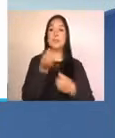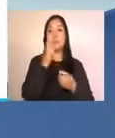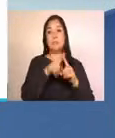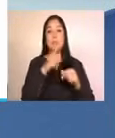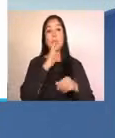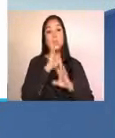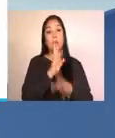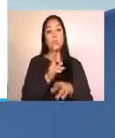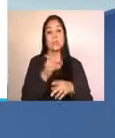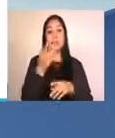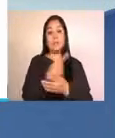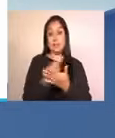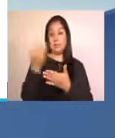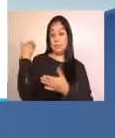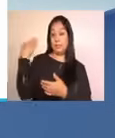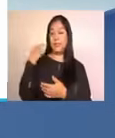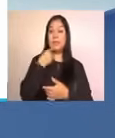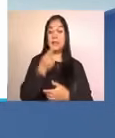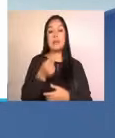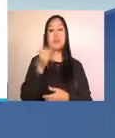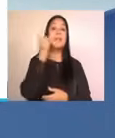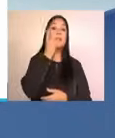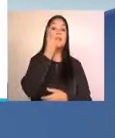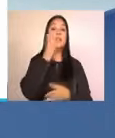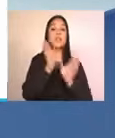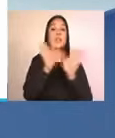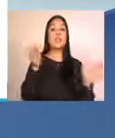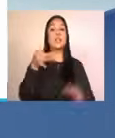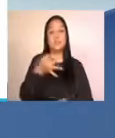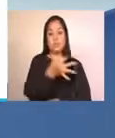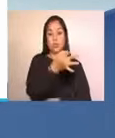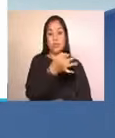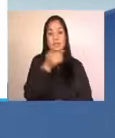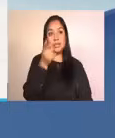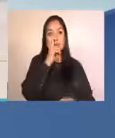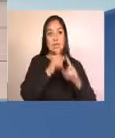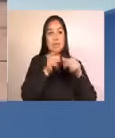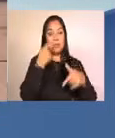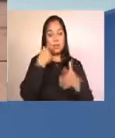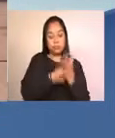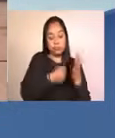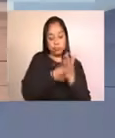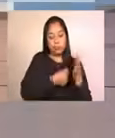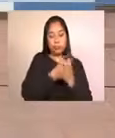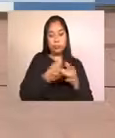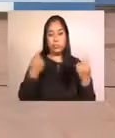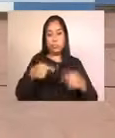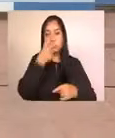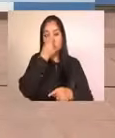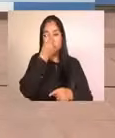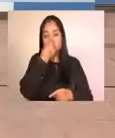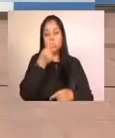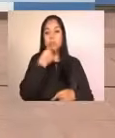anterior, la Dirección General de Transportes, en esa convicción clara de luchar contra la corrupción, ha habilitado el número